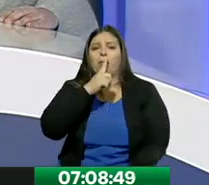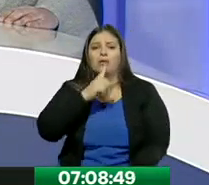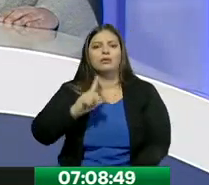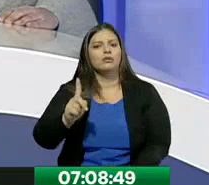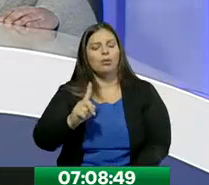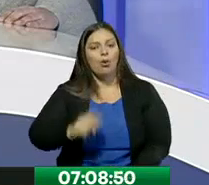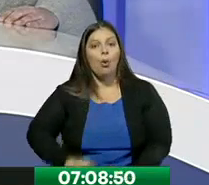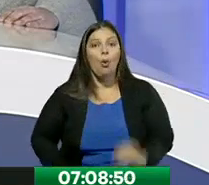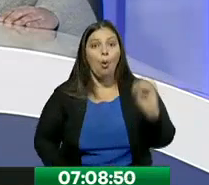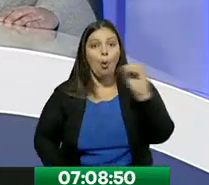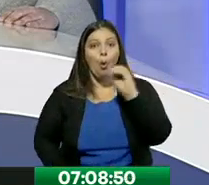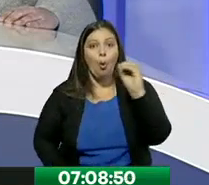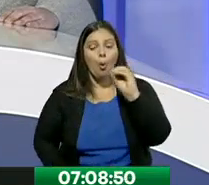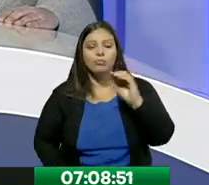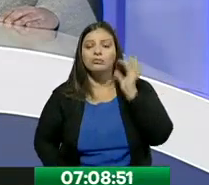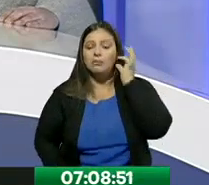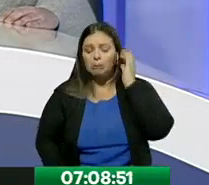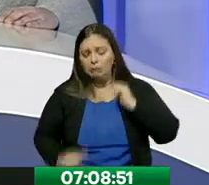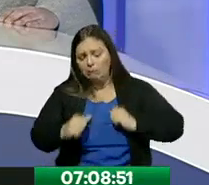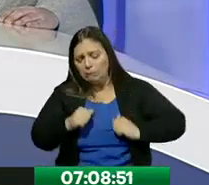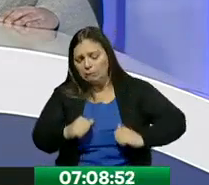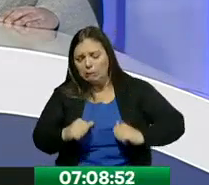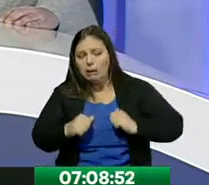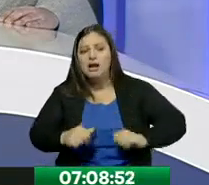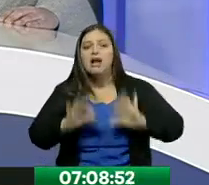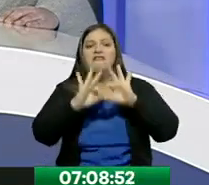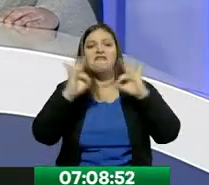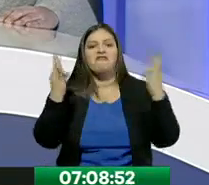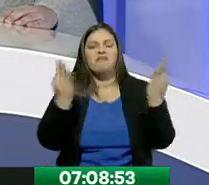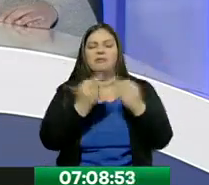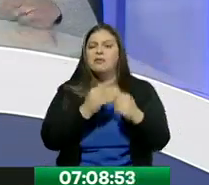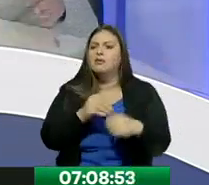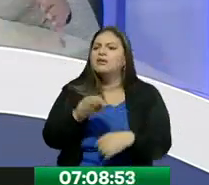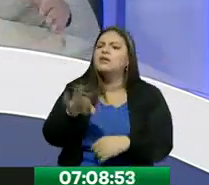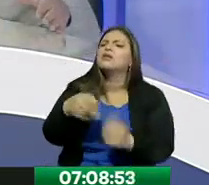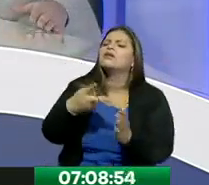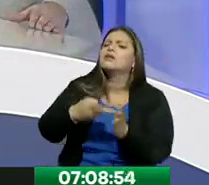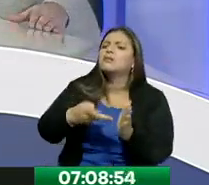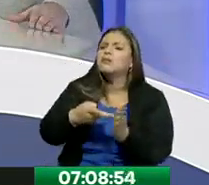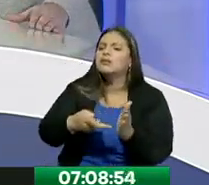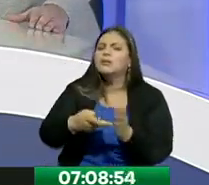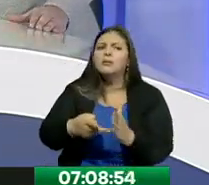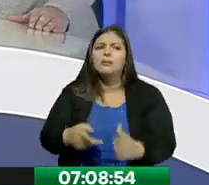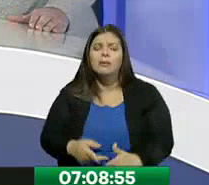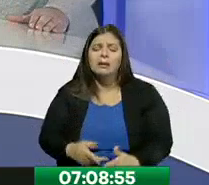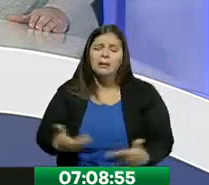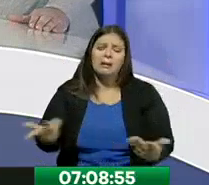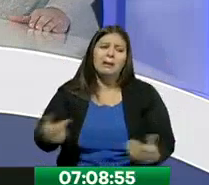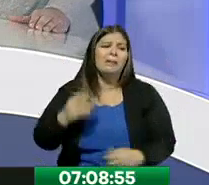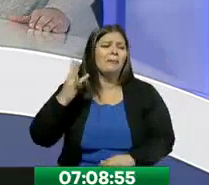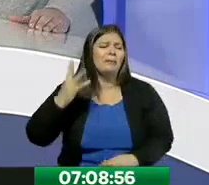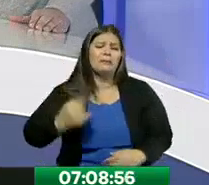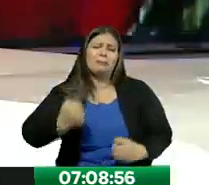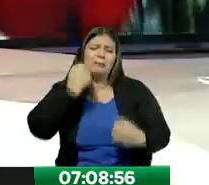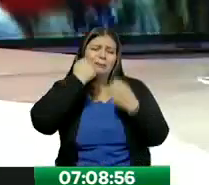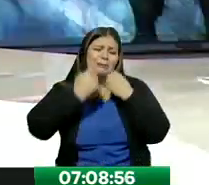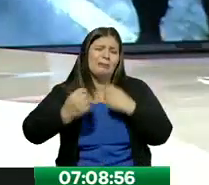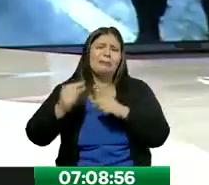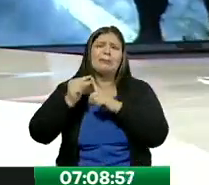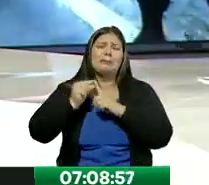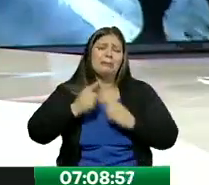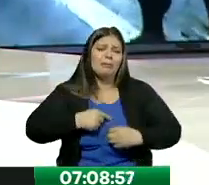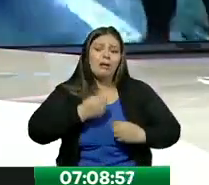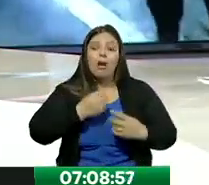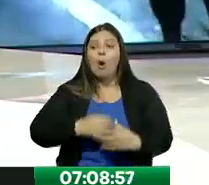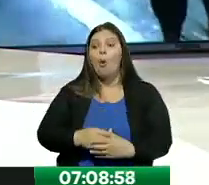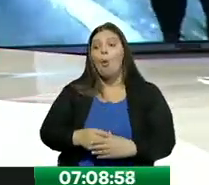a la mujer, incentivarla a que denuncie y acompañarla con todo el tratamiento psicológico que debe ser. Claro que sí, hay entidades que también ayudan también